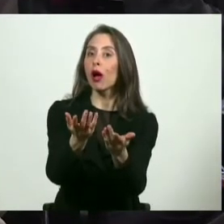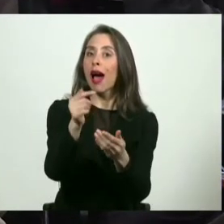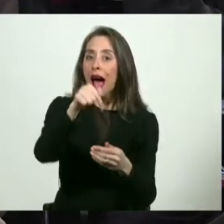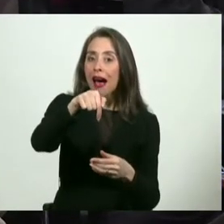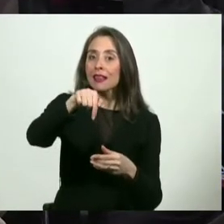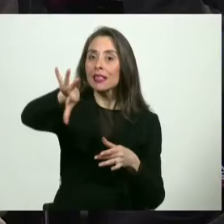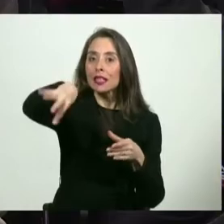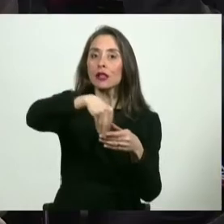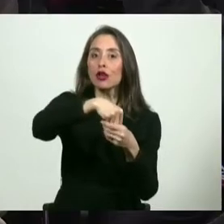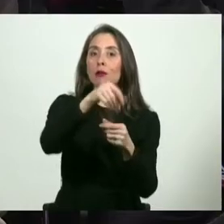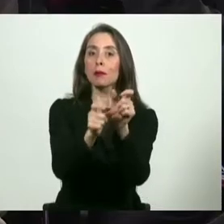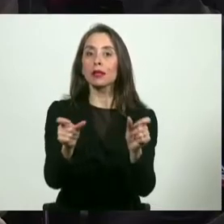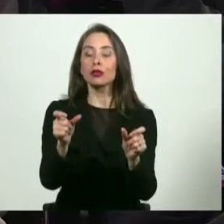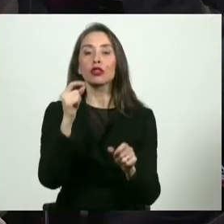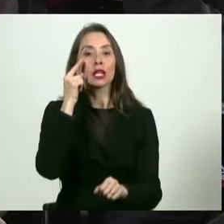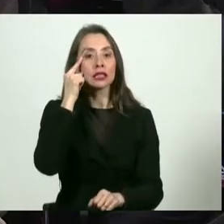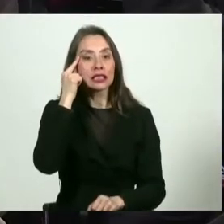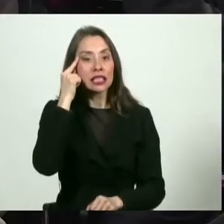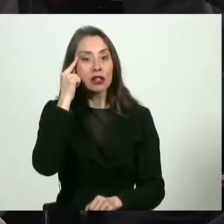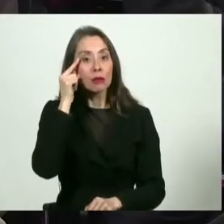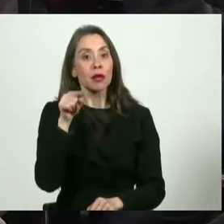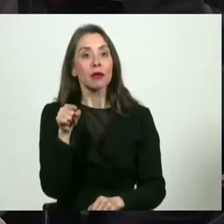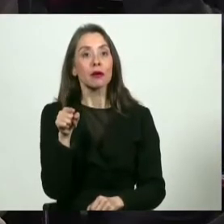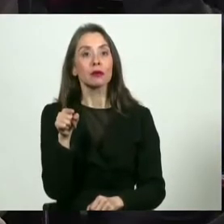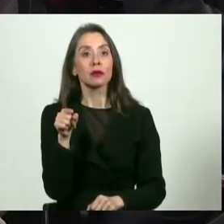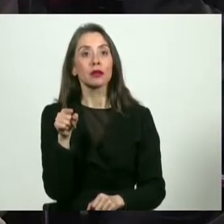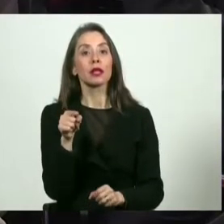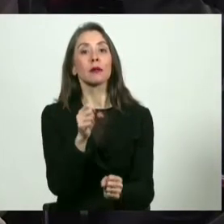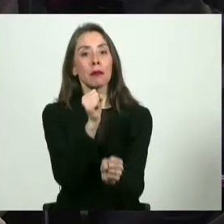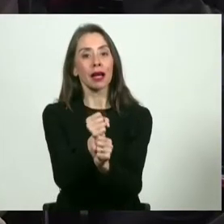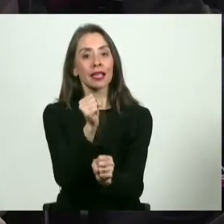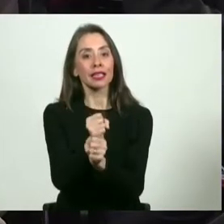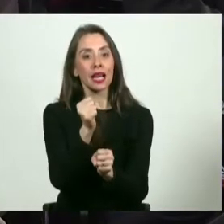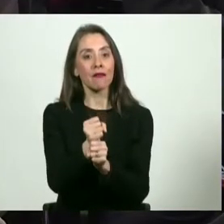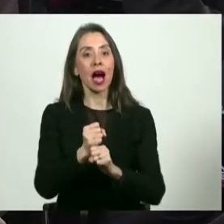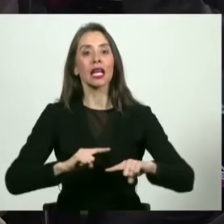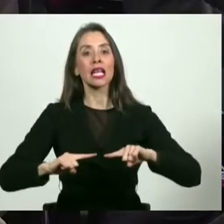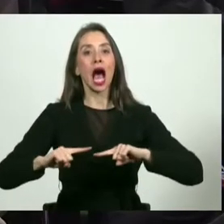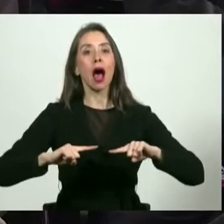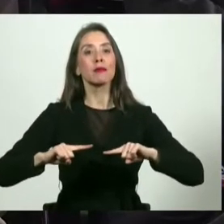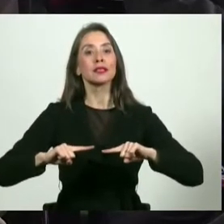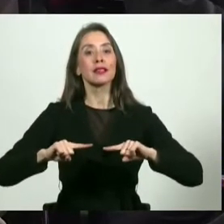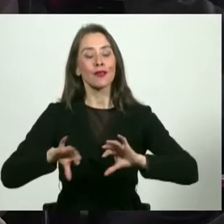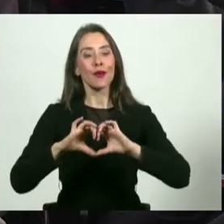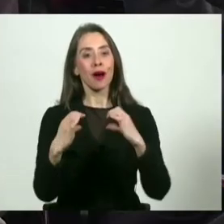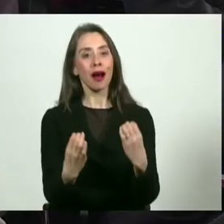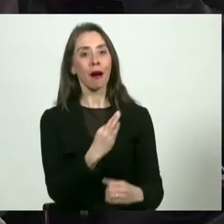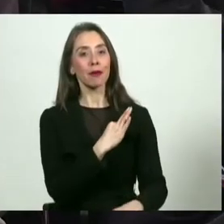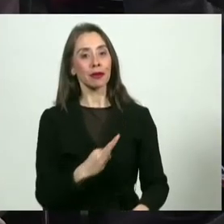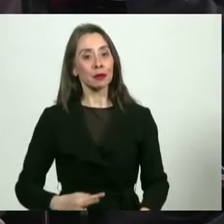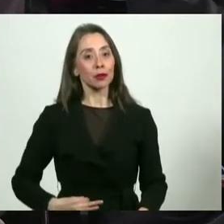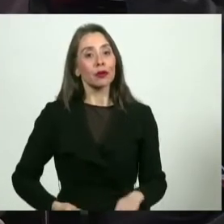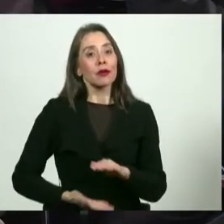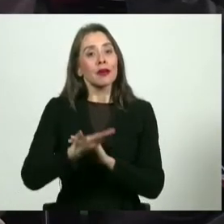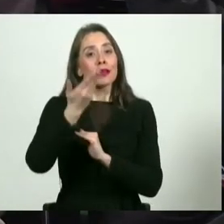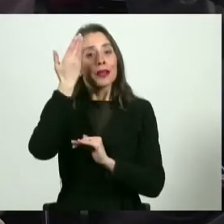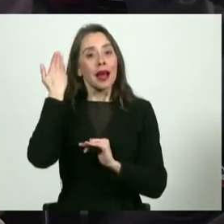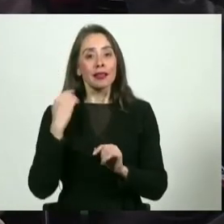incorporar a personas con síndrome de Down como trabajadores administrativos en la Cámara de Diputados? En